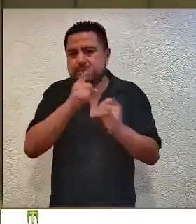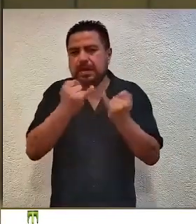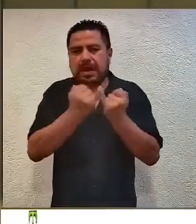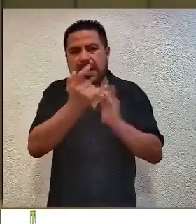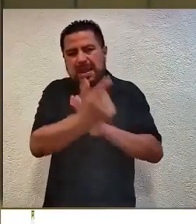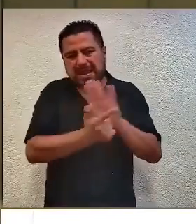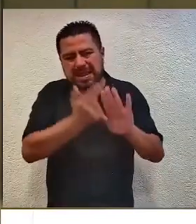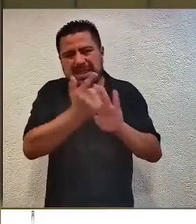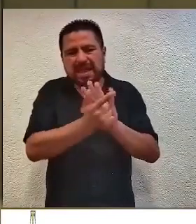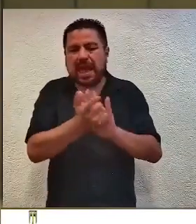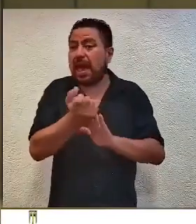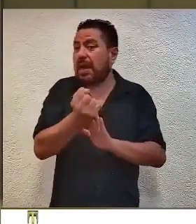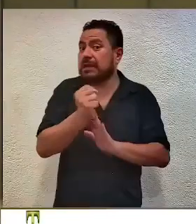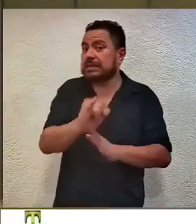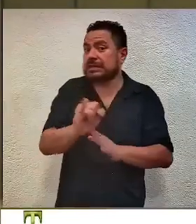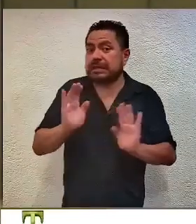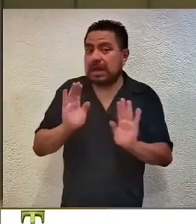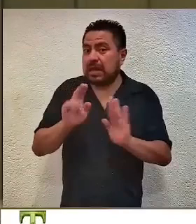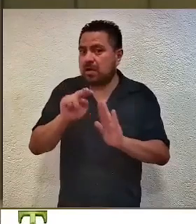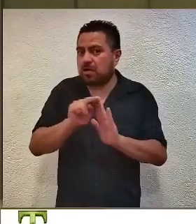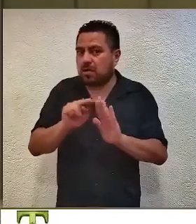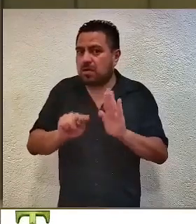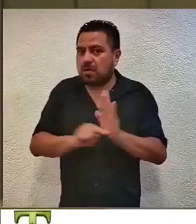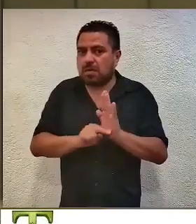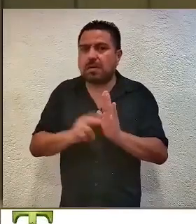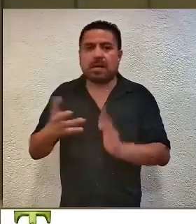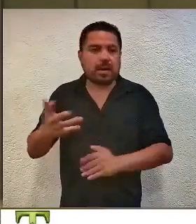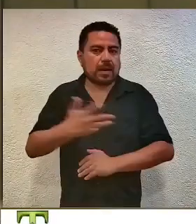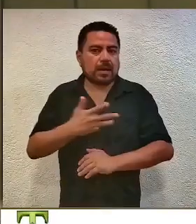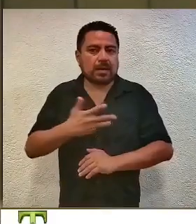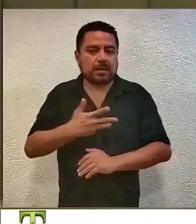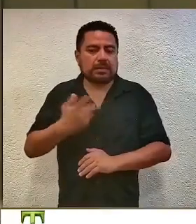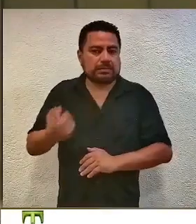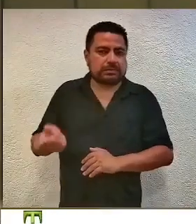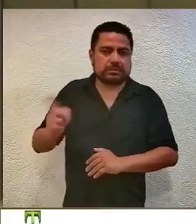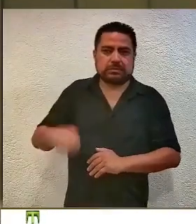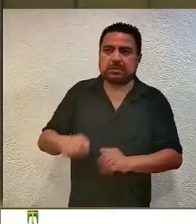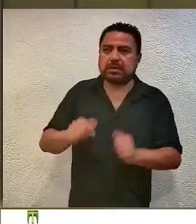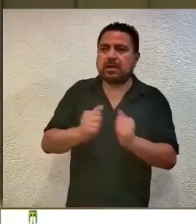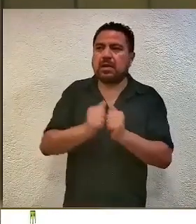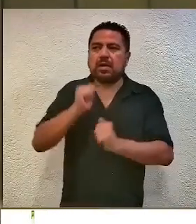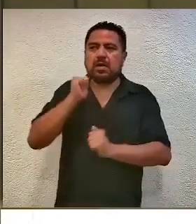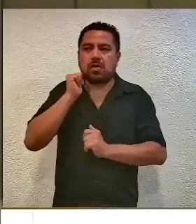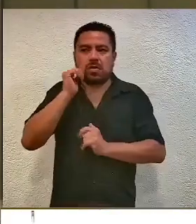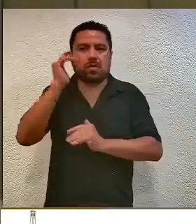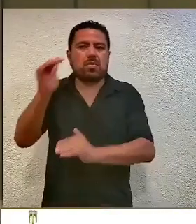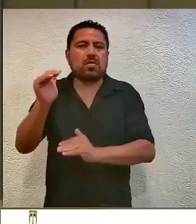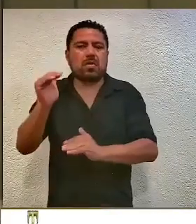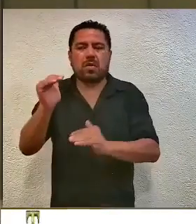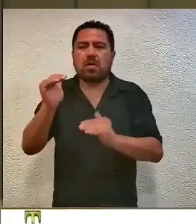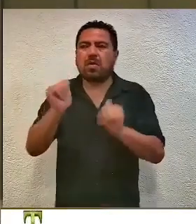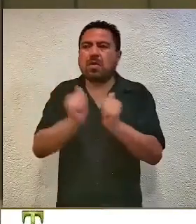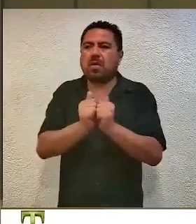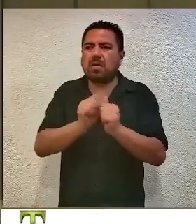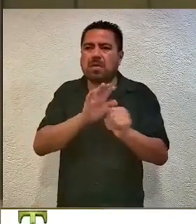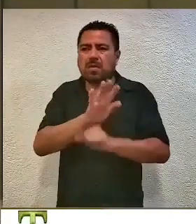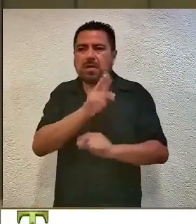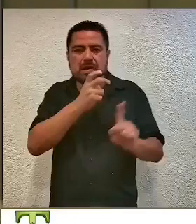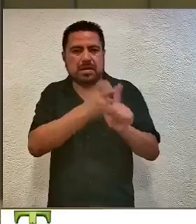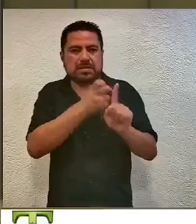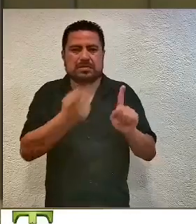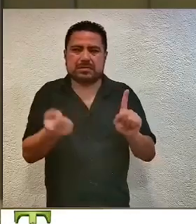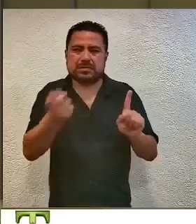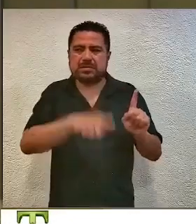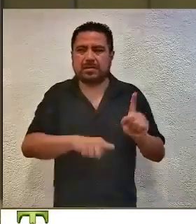respectivas, de tal manera que su normativa se encuentra condicionada a los límites previstos en estos